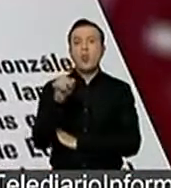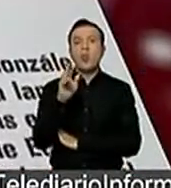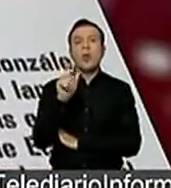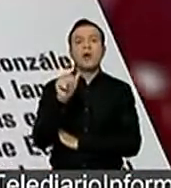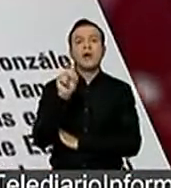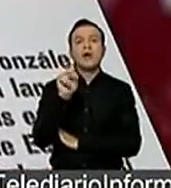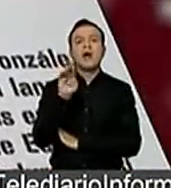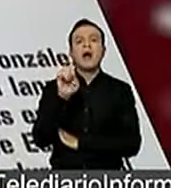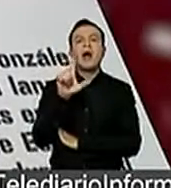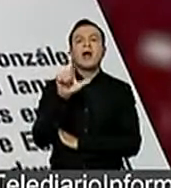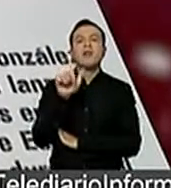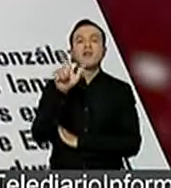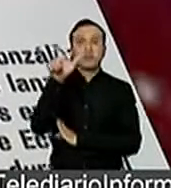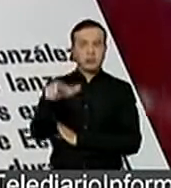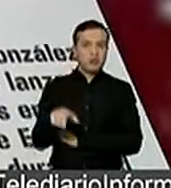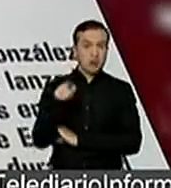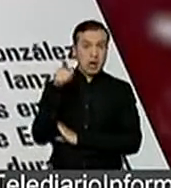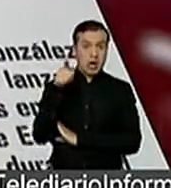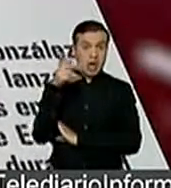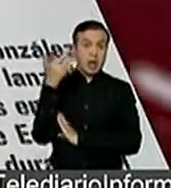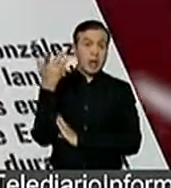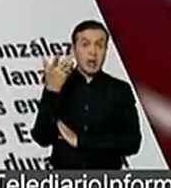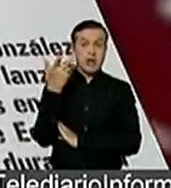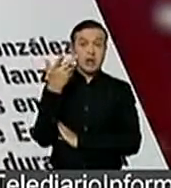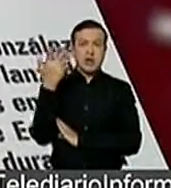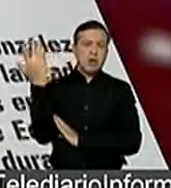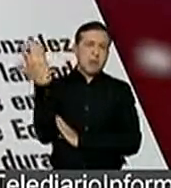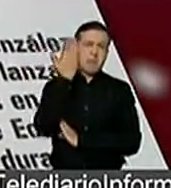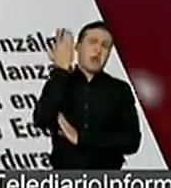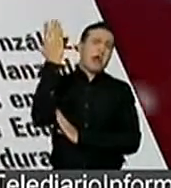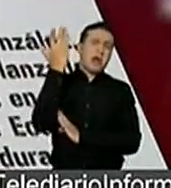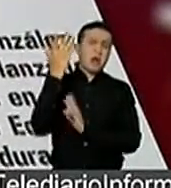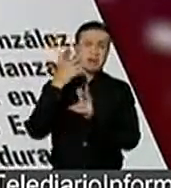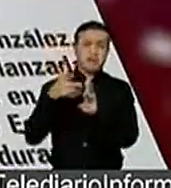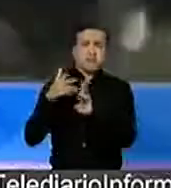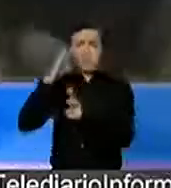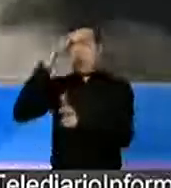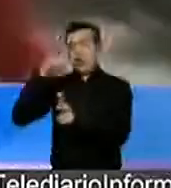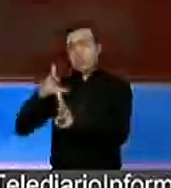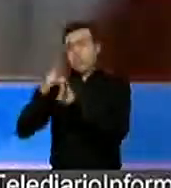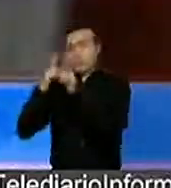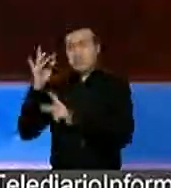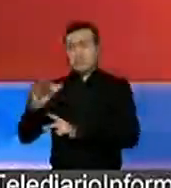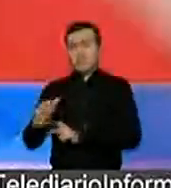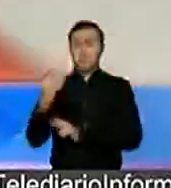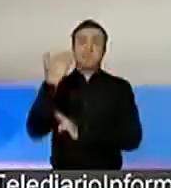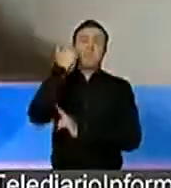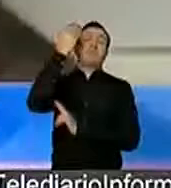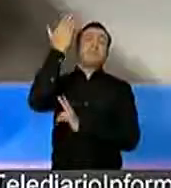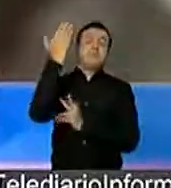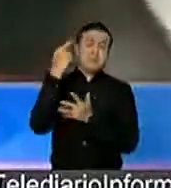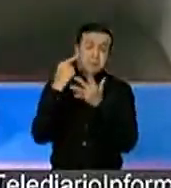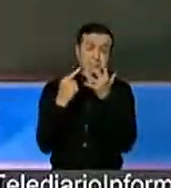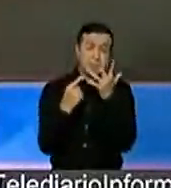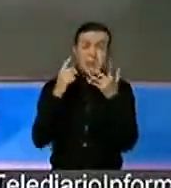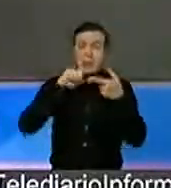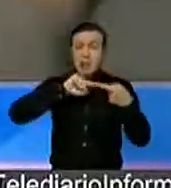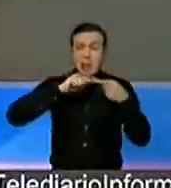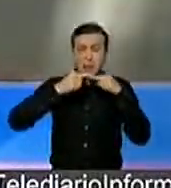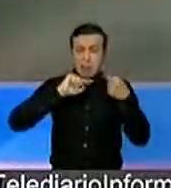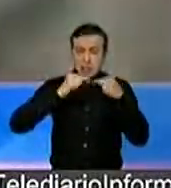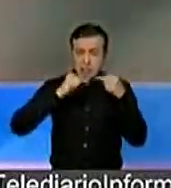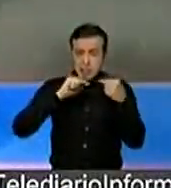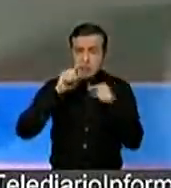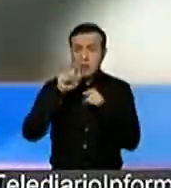reportero de Guambra Radio. Él fue impactado en su rostro por una bomba lacrimógena. Hay quienes se vieron inmersos en forcejeos con